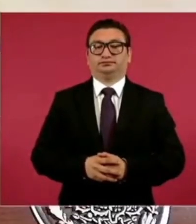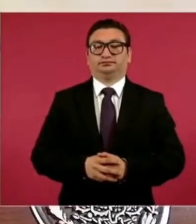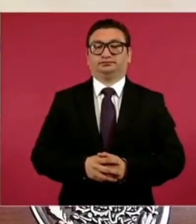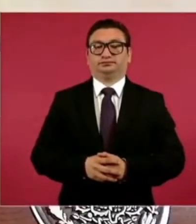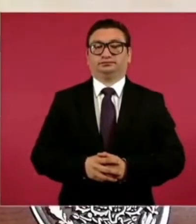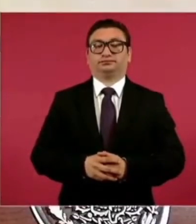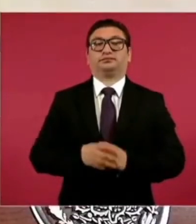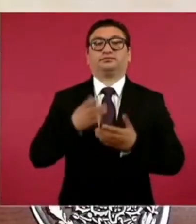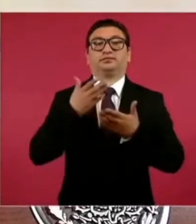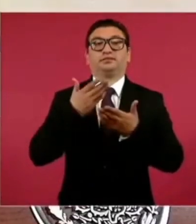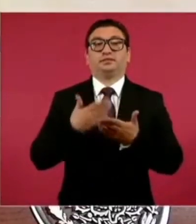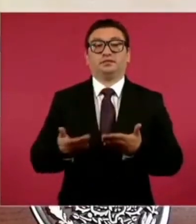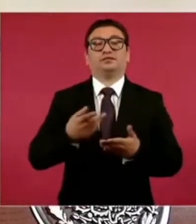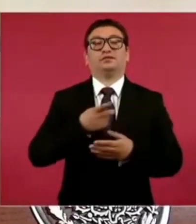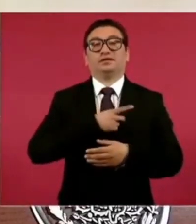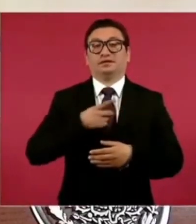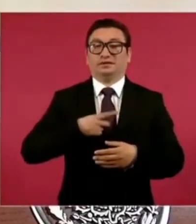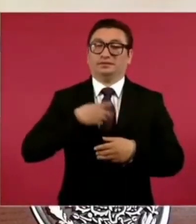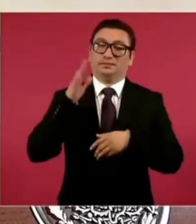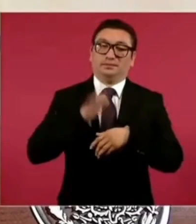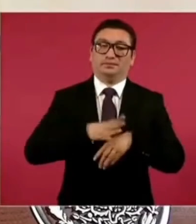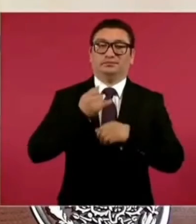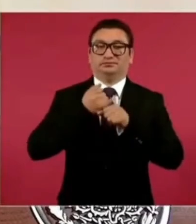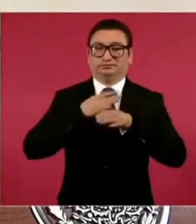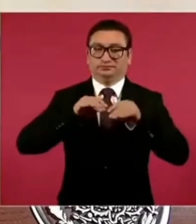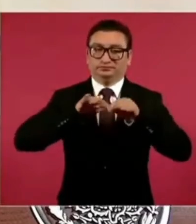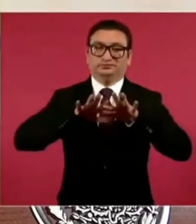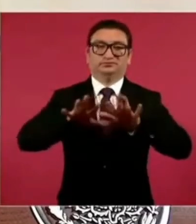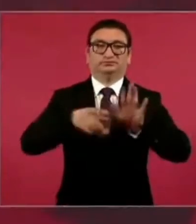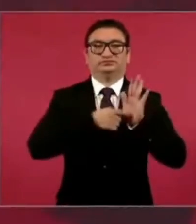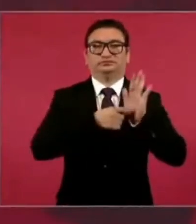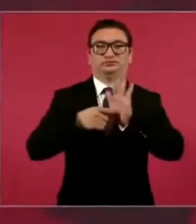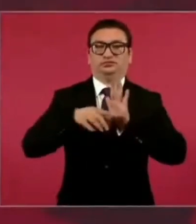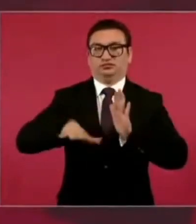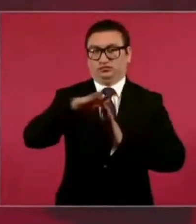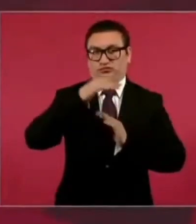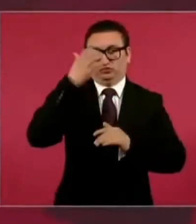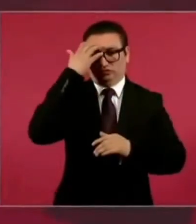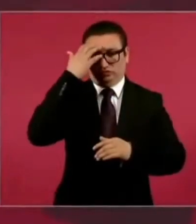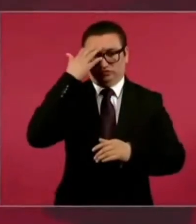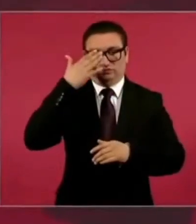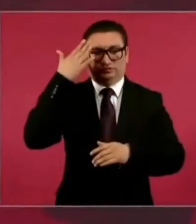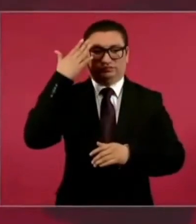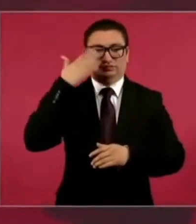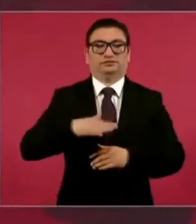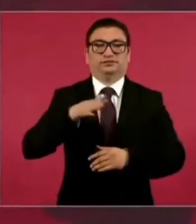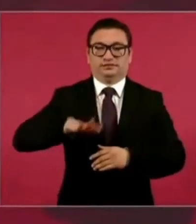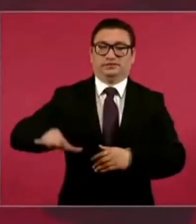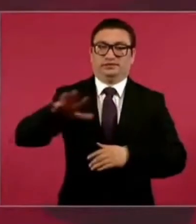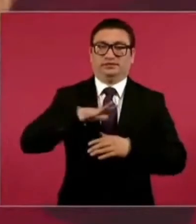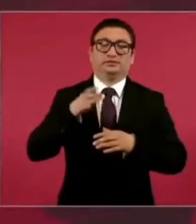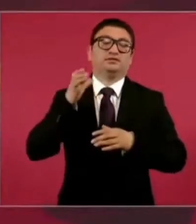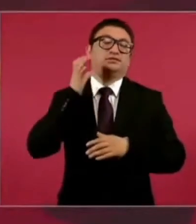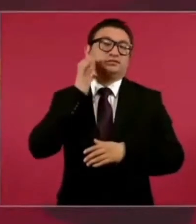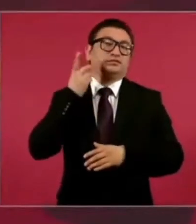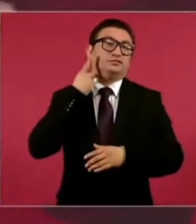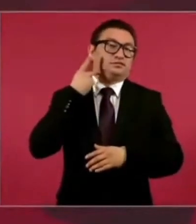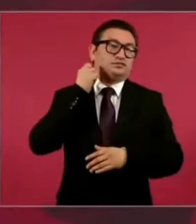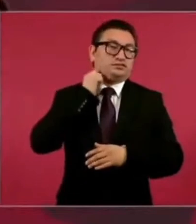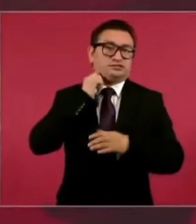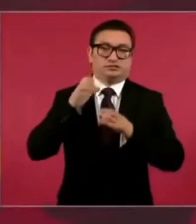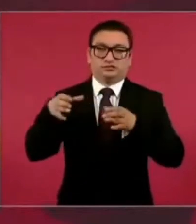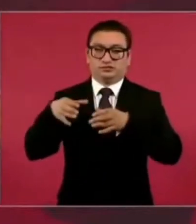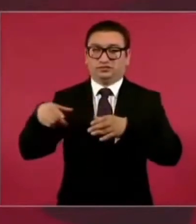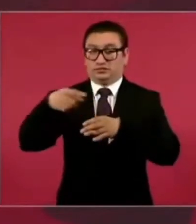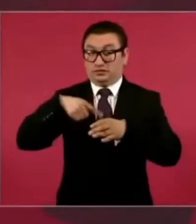de conocer más que el Poder Legislativo antes no